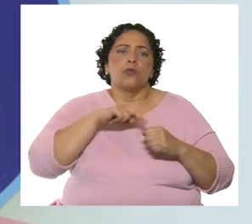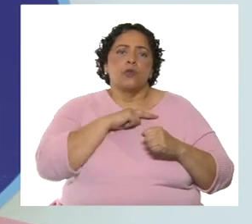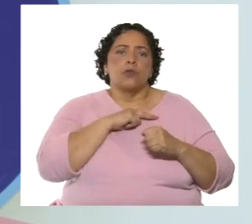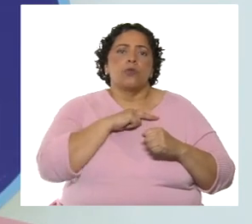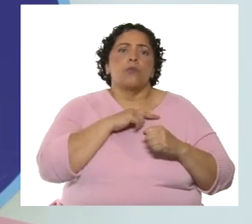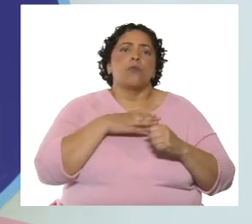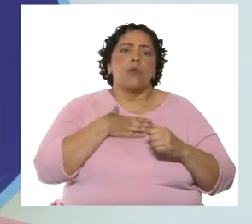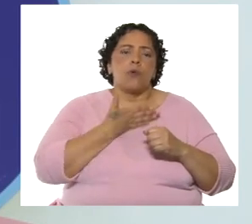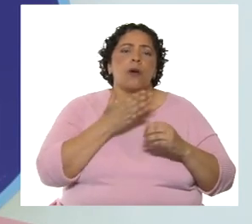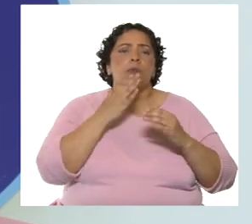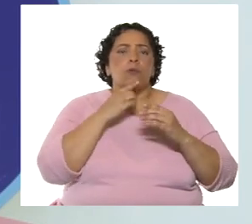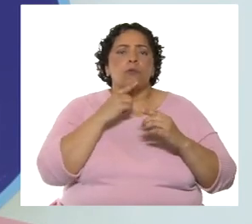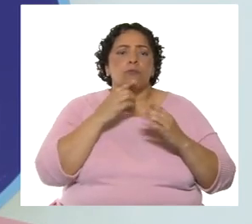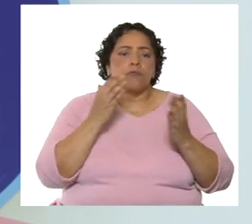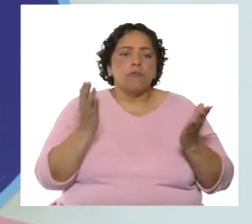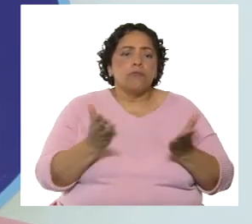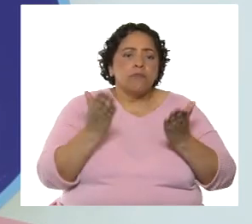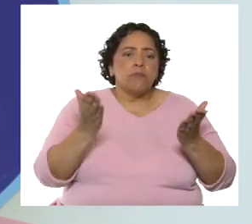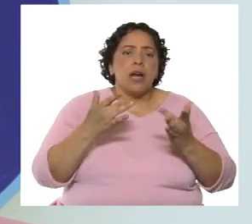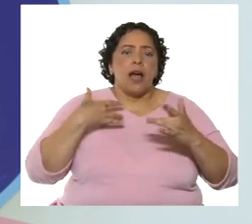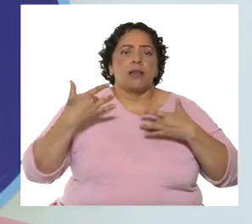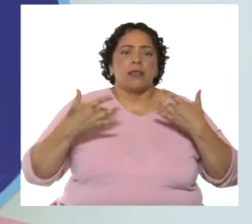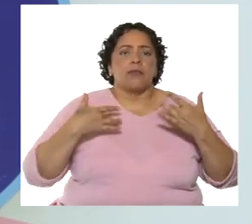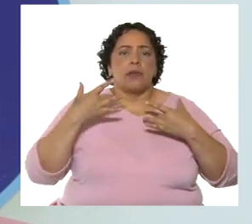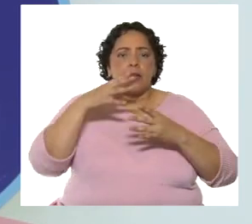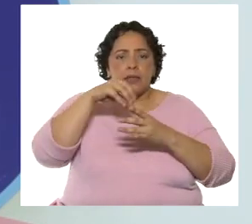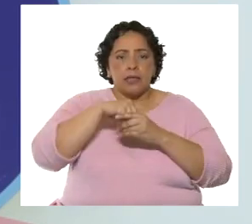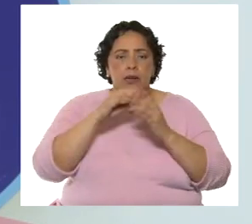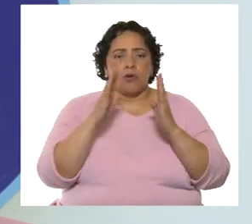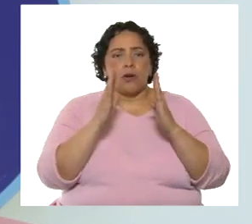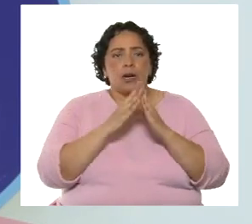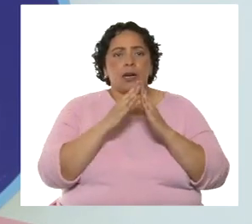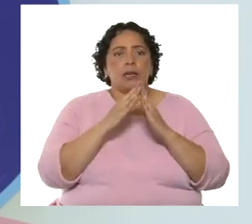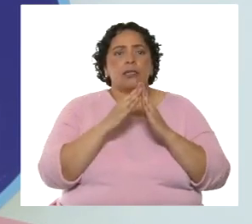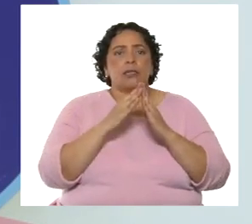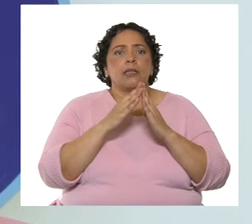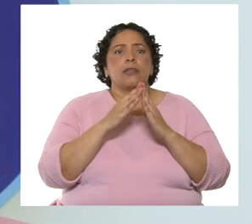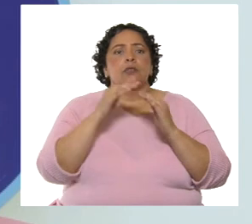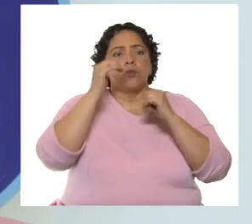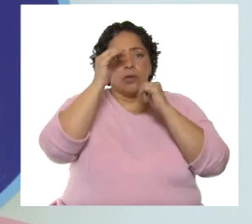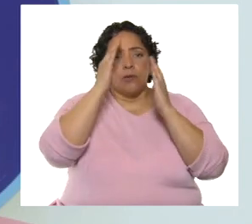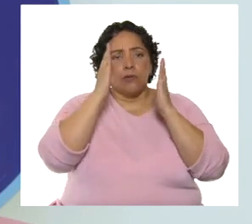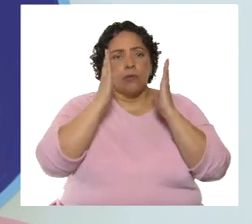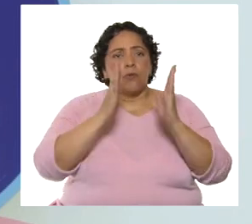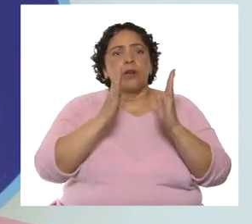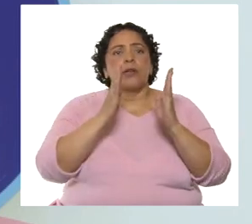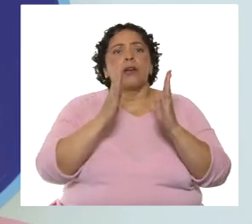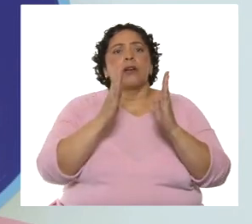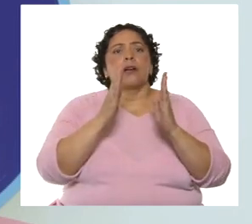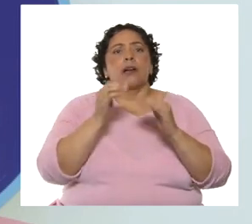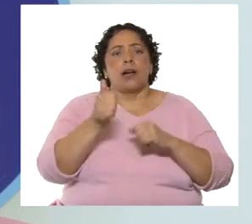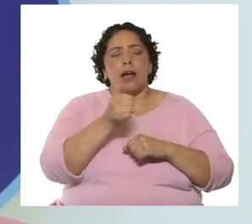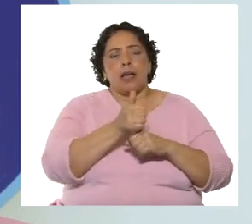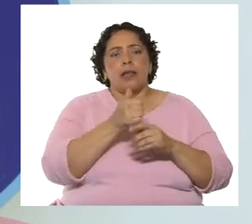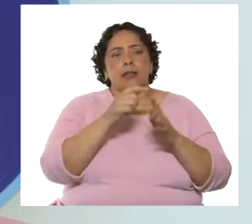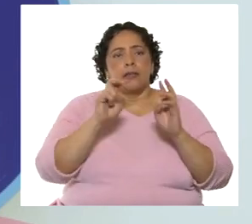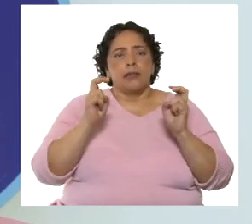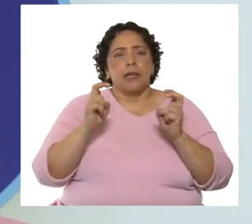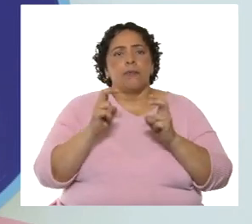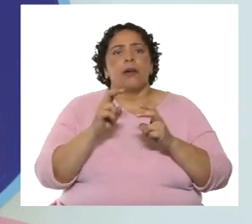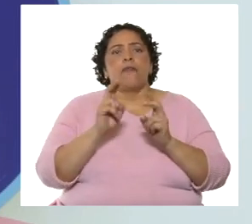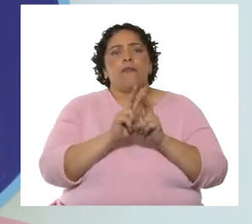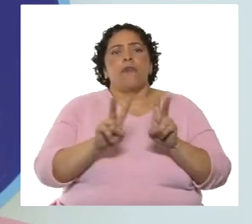nosotros podamos fomentar actividades dentro del hogar donde estén en cuenta o donde tomemos en cuenta cada uno de estos